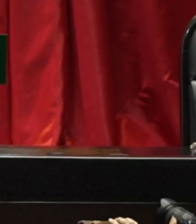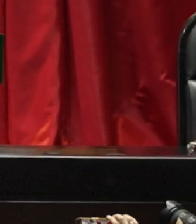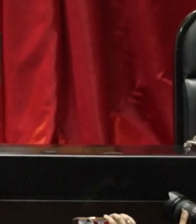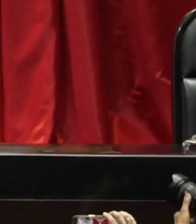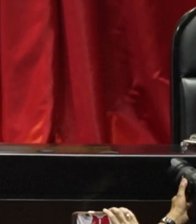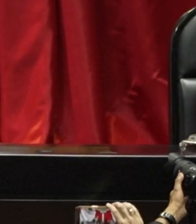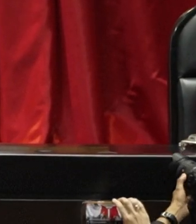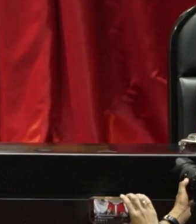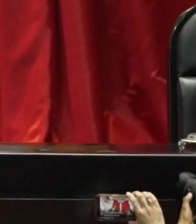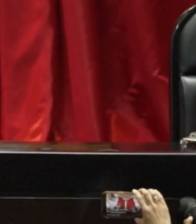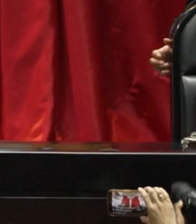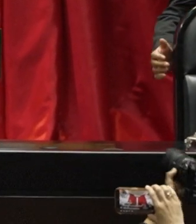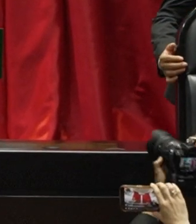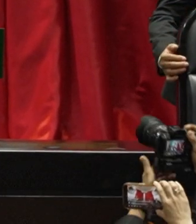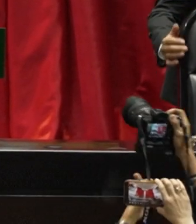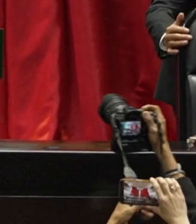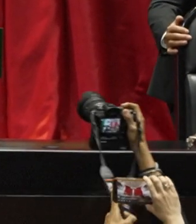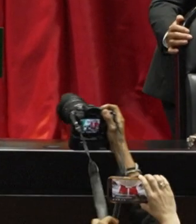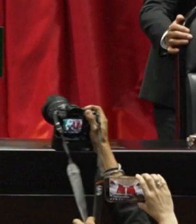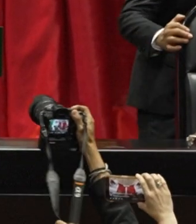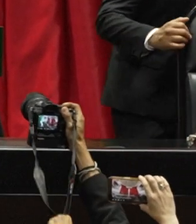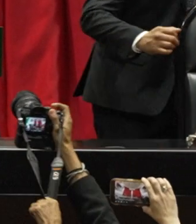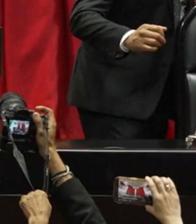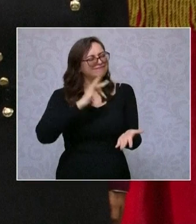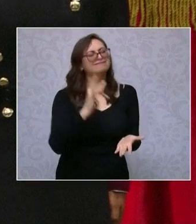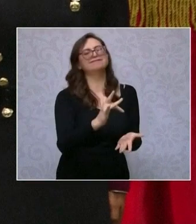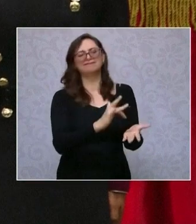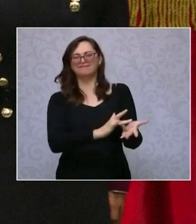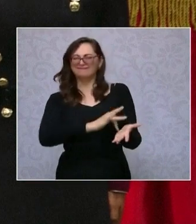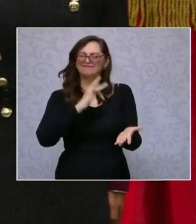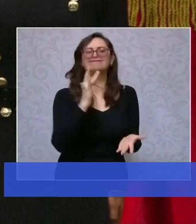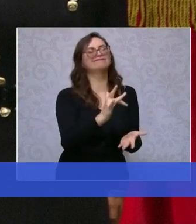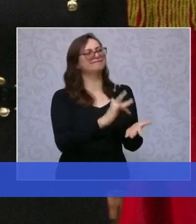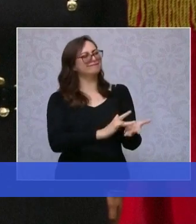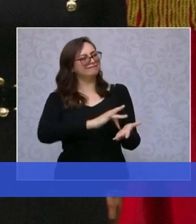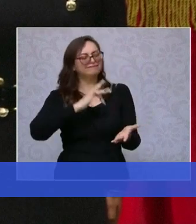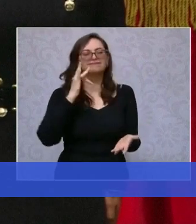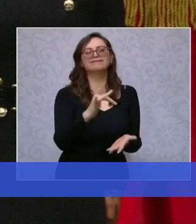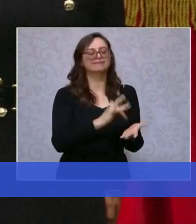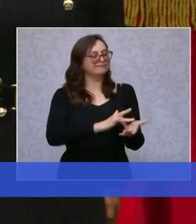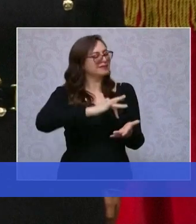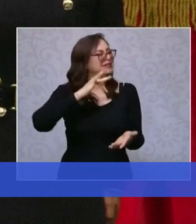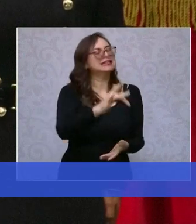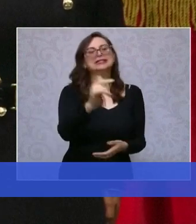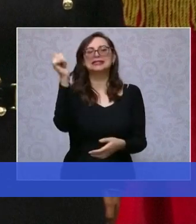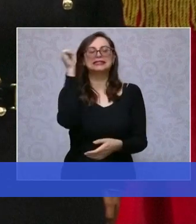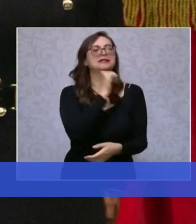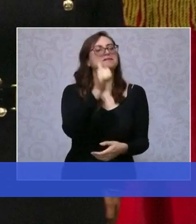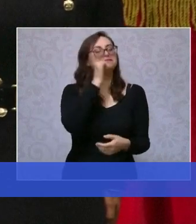de su aliado y mentor, Andrés Manuel López Obrador. Gracias por siempre. Ha sido un